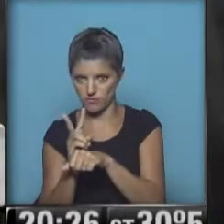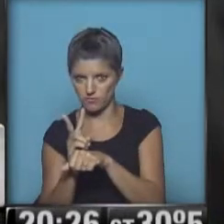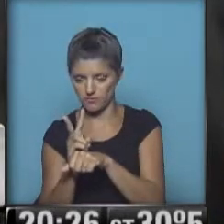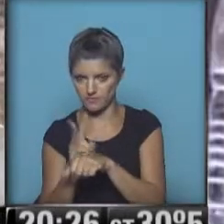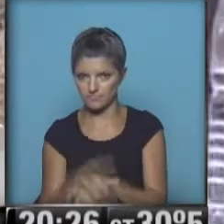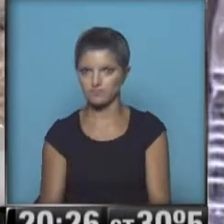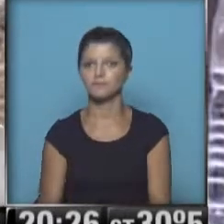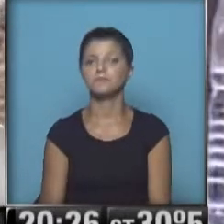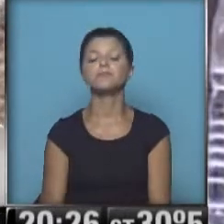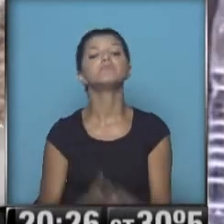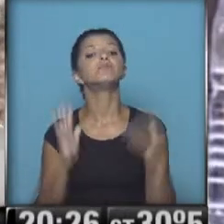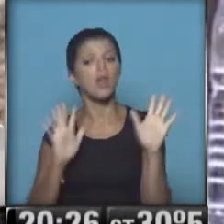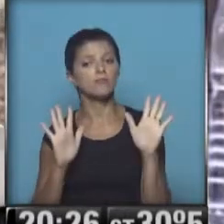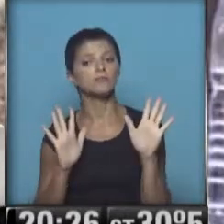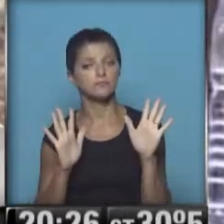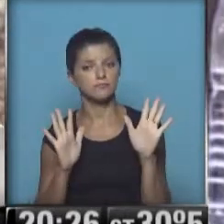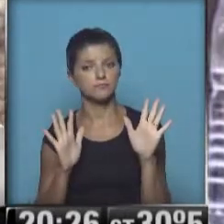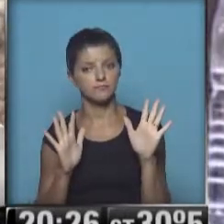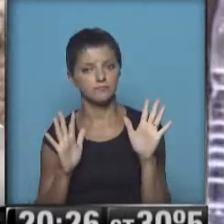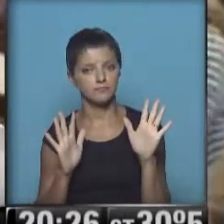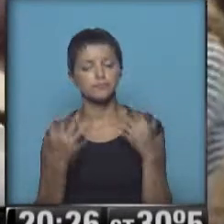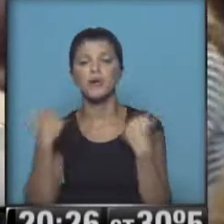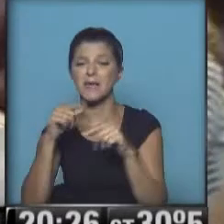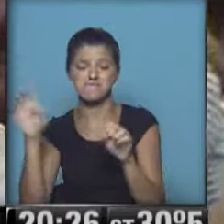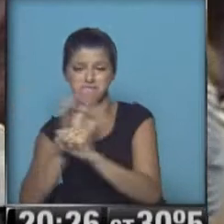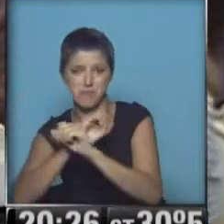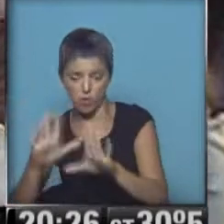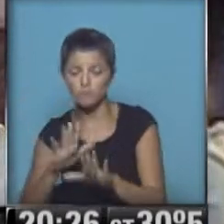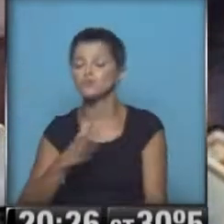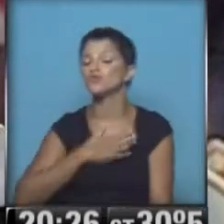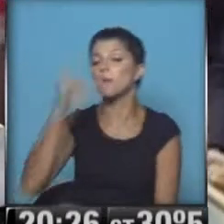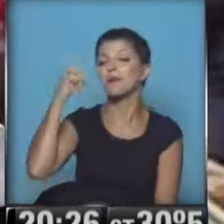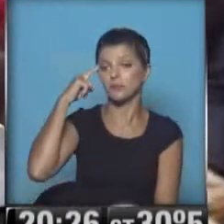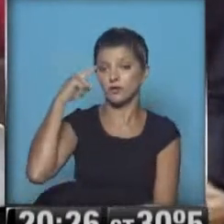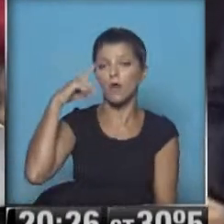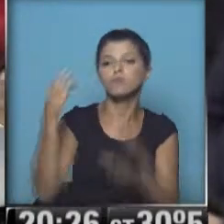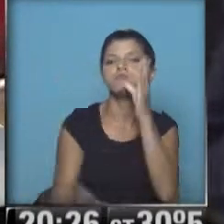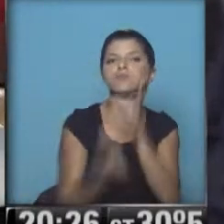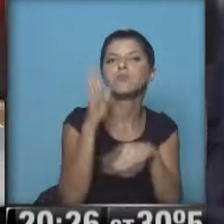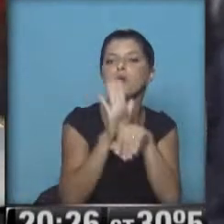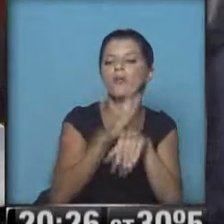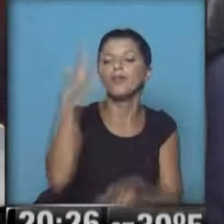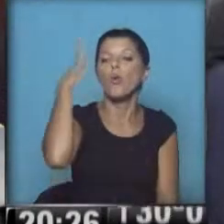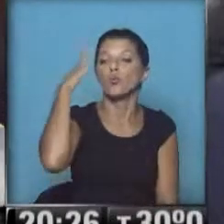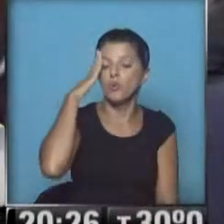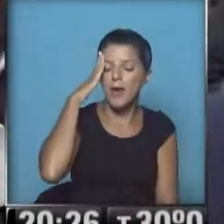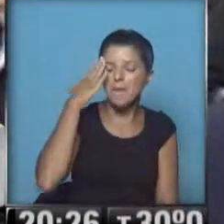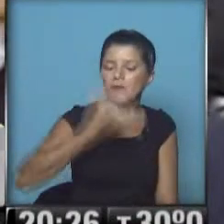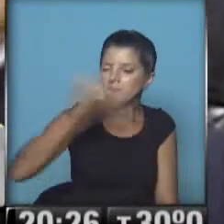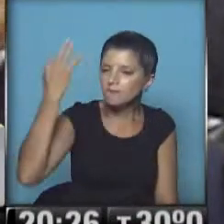imperceptibles, pero tal vez mucho más letales. Yo creo que hemos creado una cultura, pero lo que hemos creado y lo que